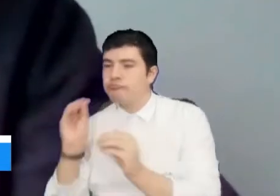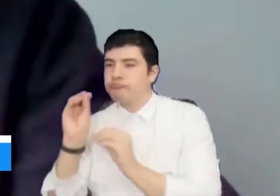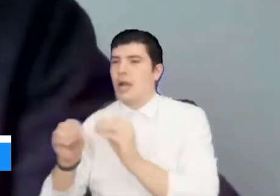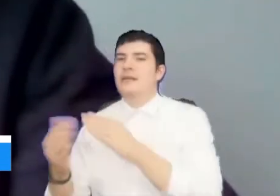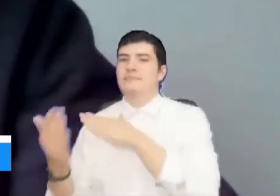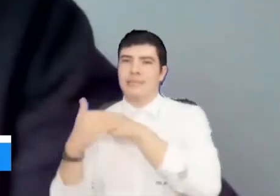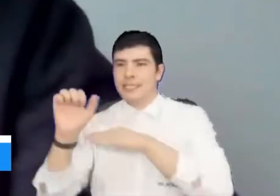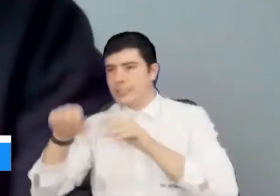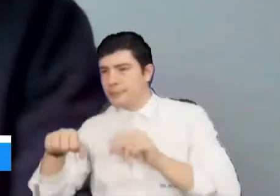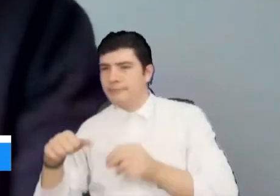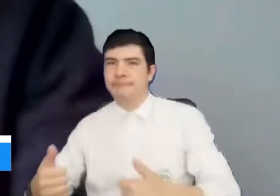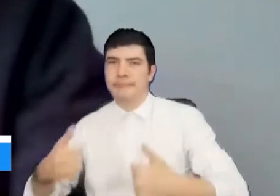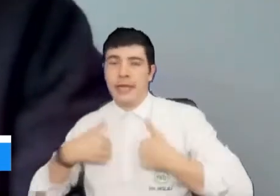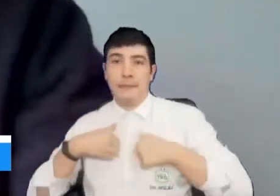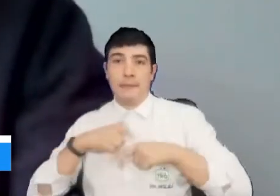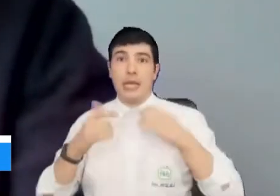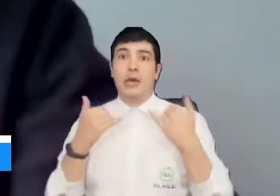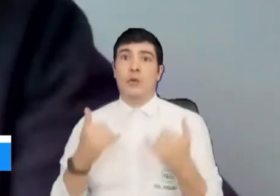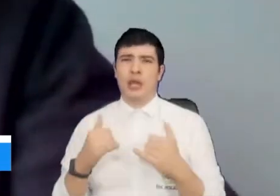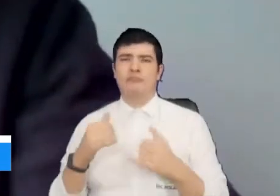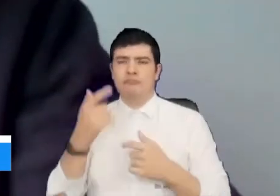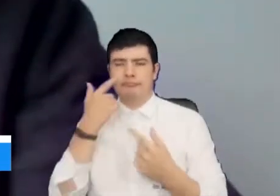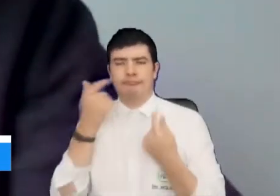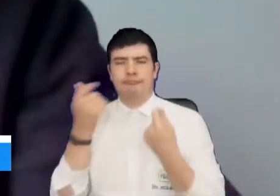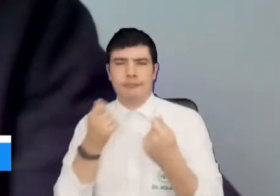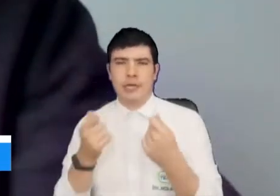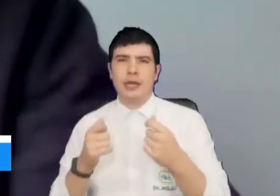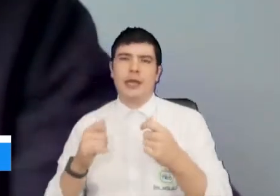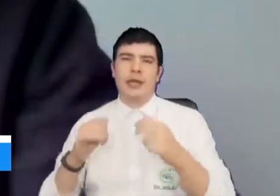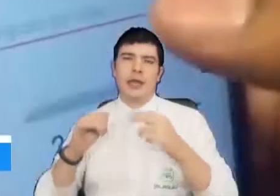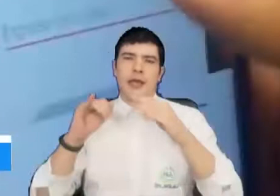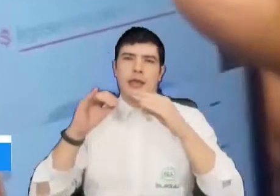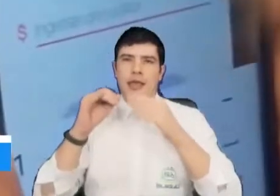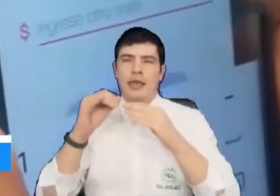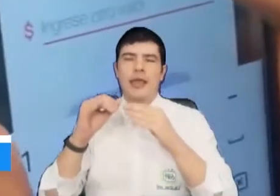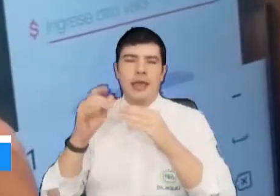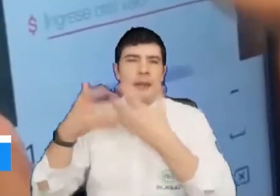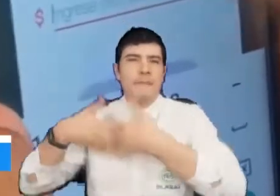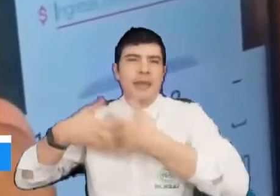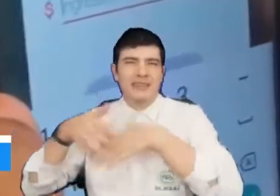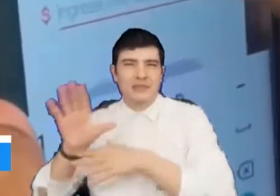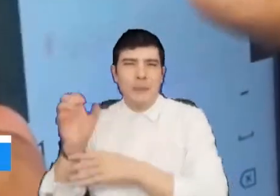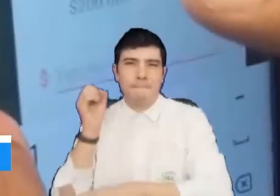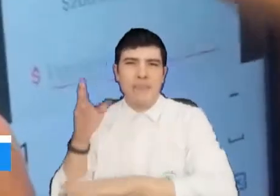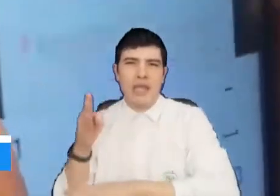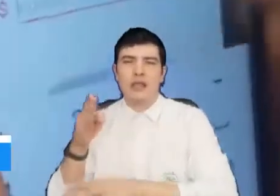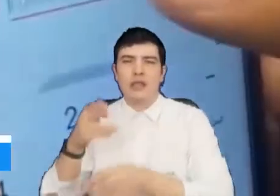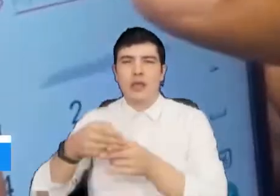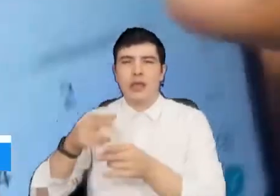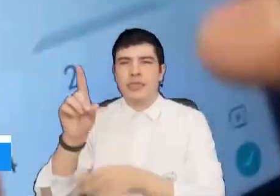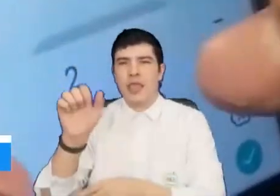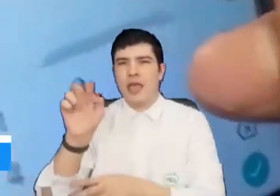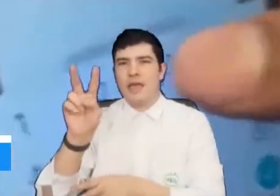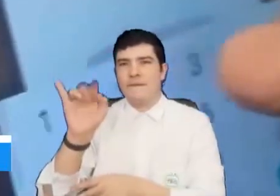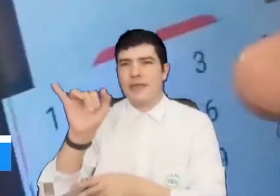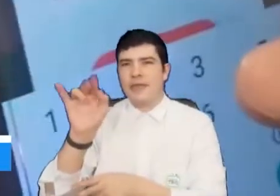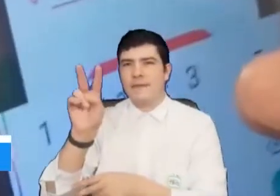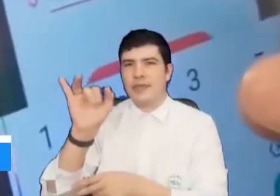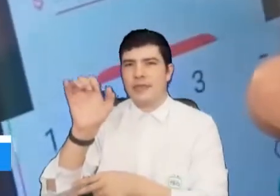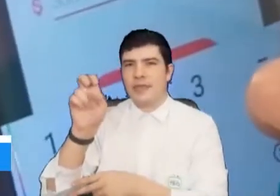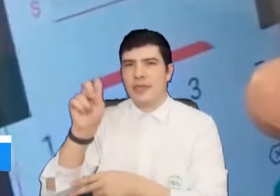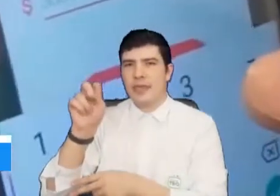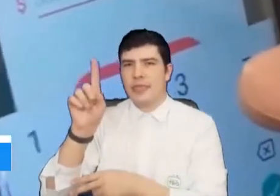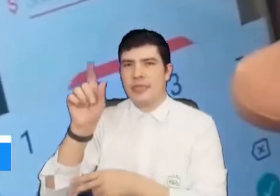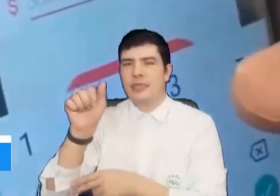con DaVivienda, con DaviPlata, a través de la focalización, donde tenemos el control de quiénes son los beneficiarios